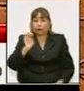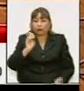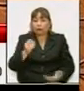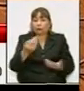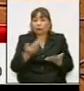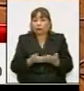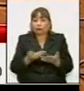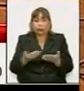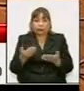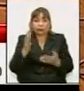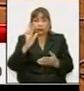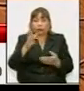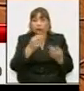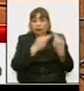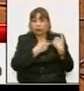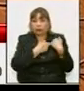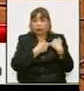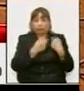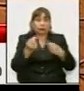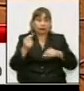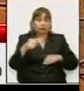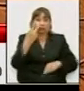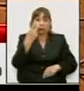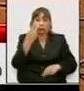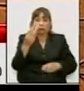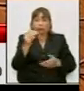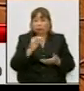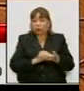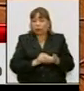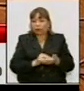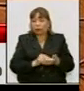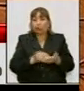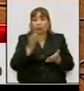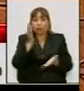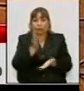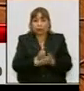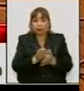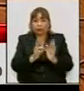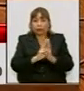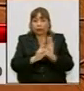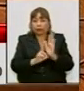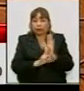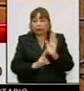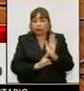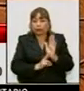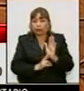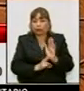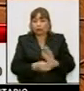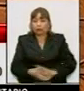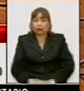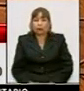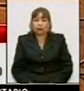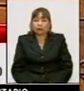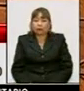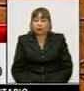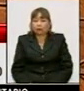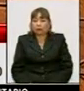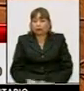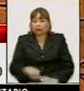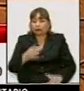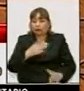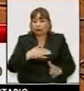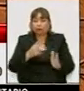habiendo incumplido su obligación de acudir a la comisión en dos oportunidades, procedía a la aplicación del reglamento, presidente, que se lo cite de grado fuerza. Esa es mi